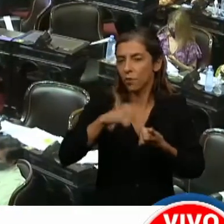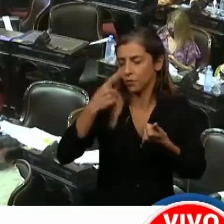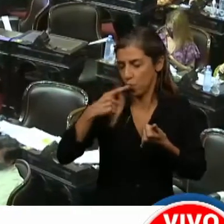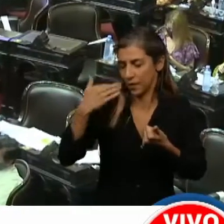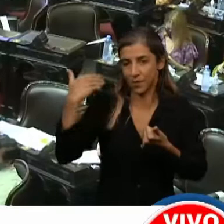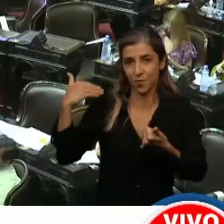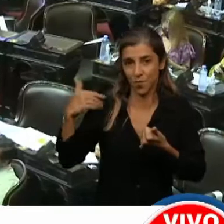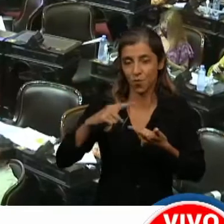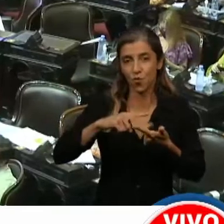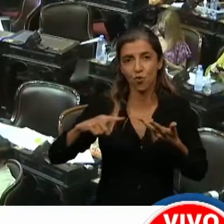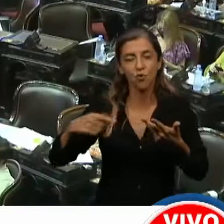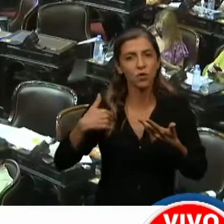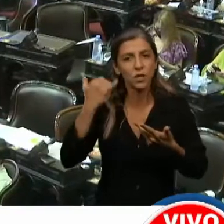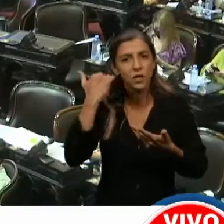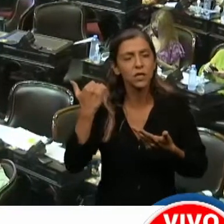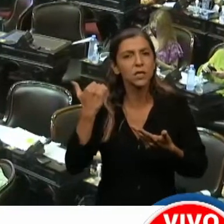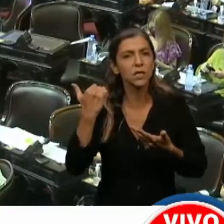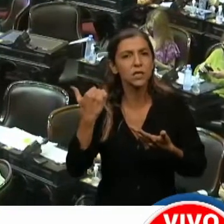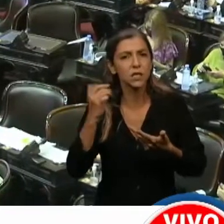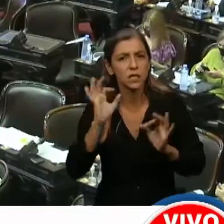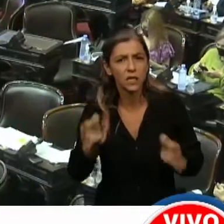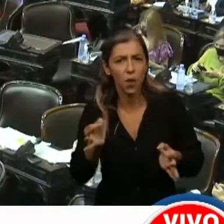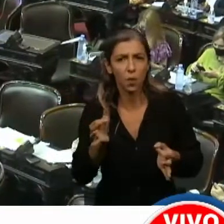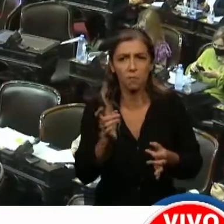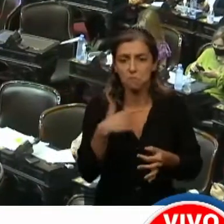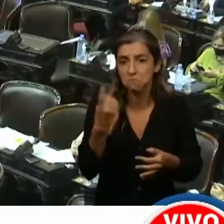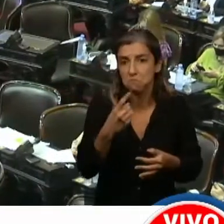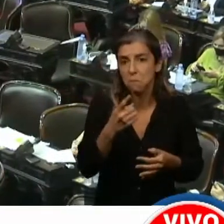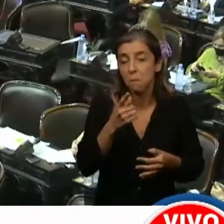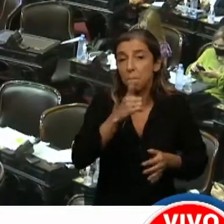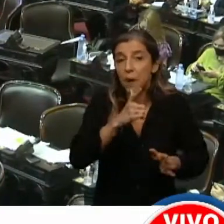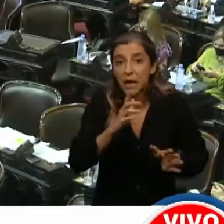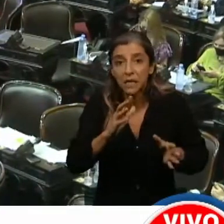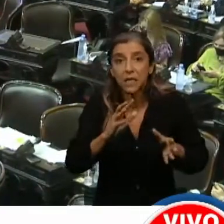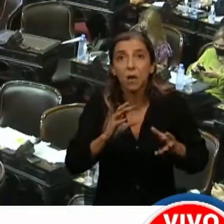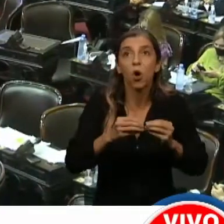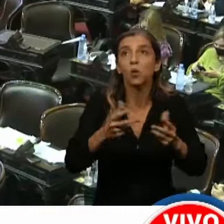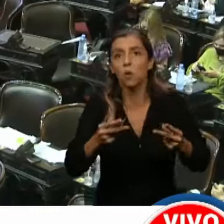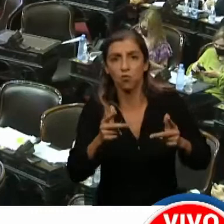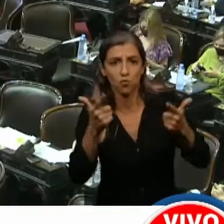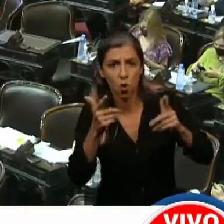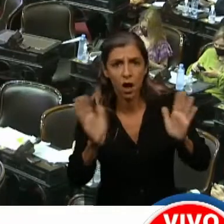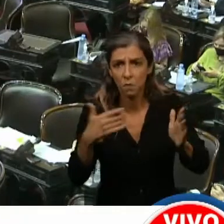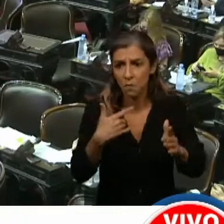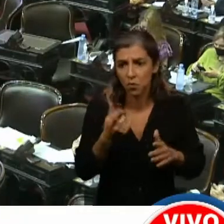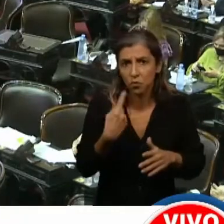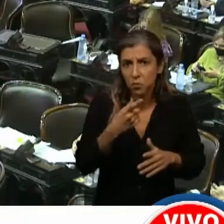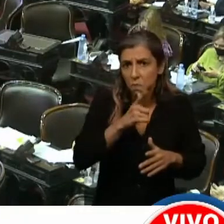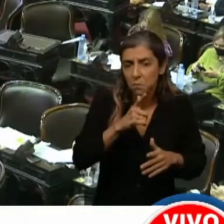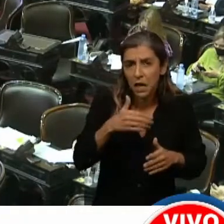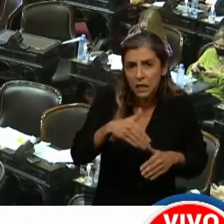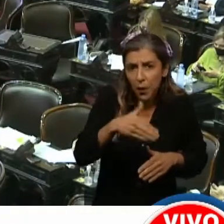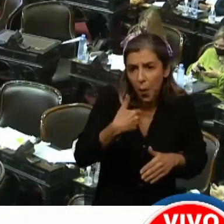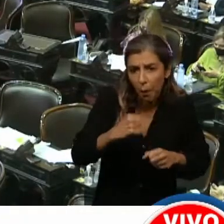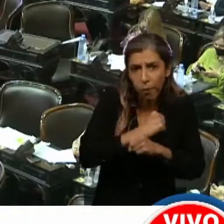a avalar sin ningún tipo de inconvenientes aparente la referida media sanción del